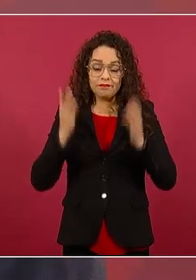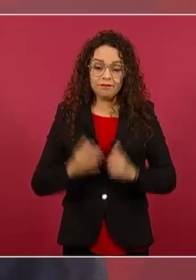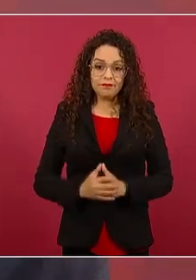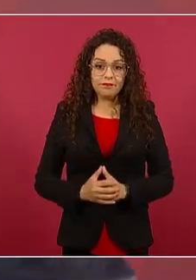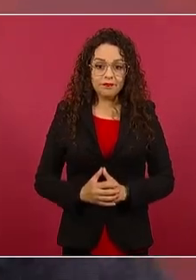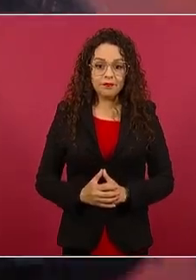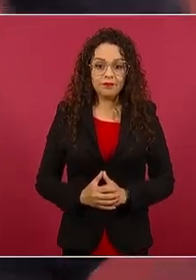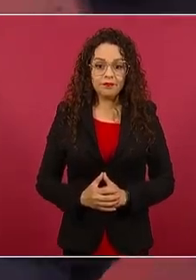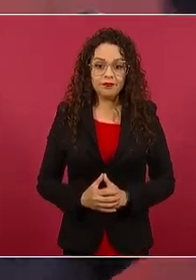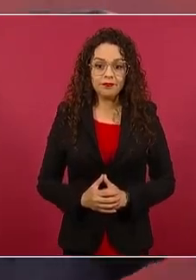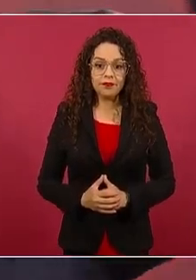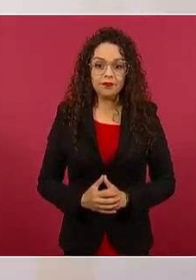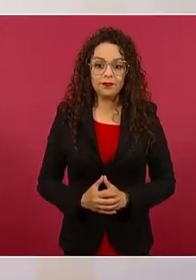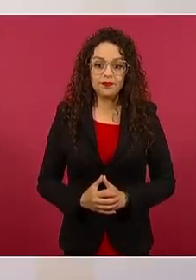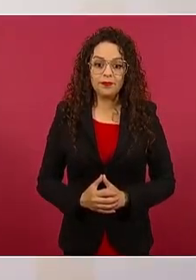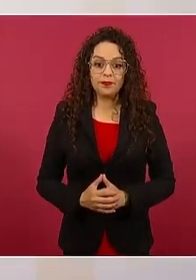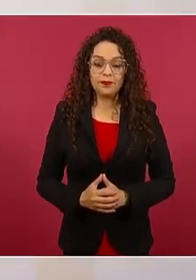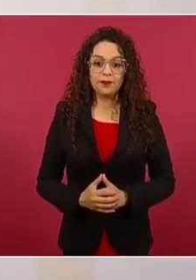Nada más